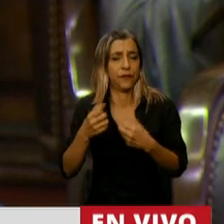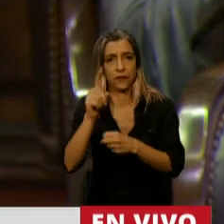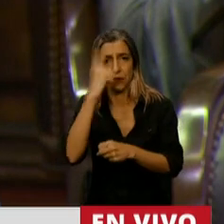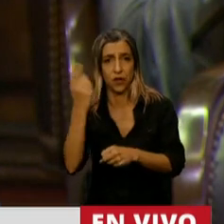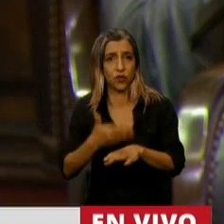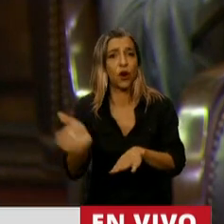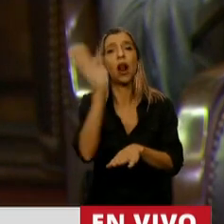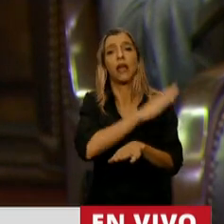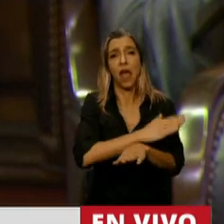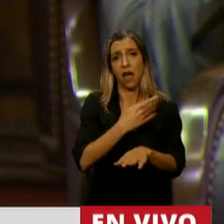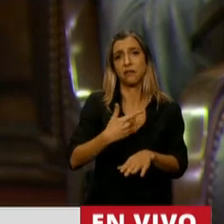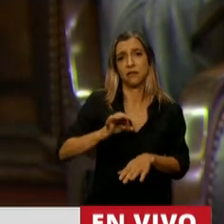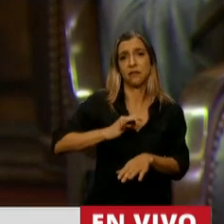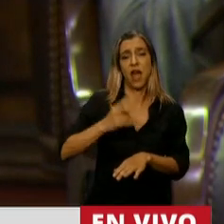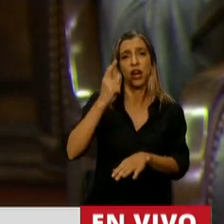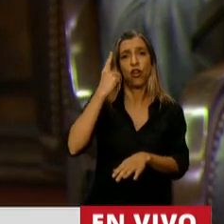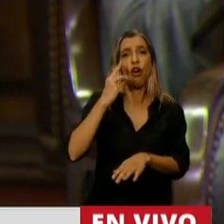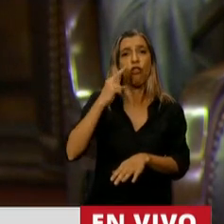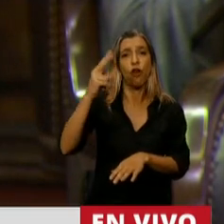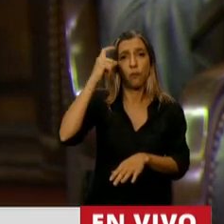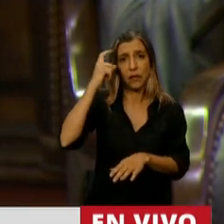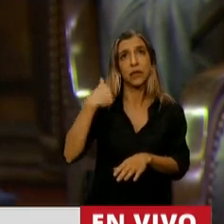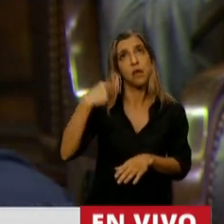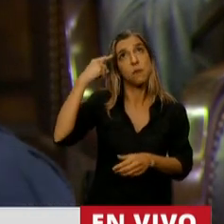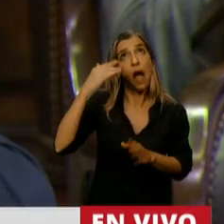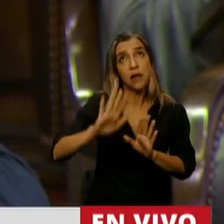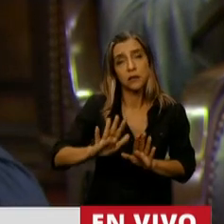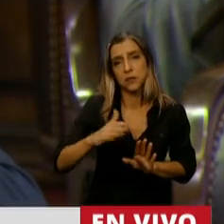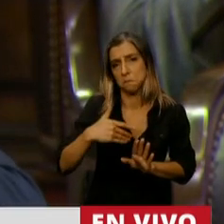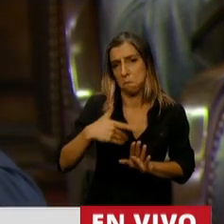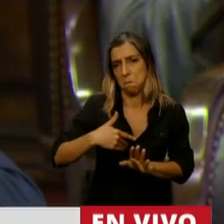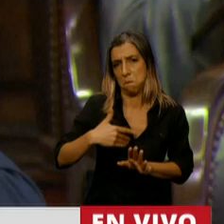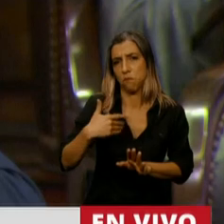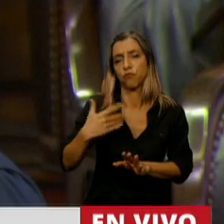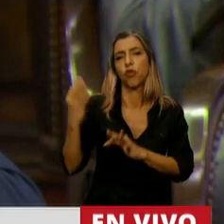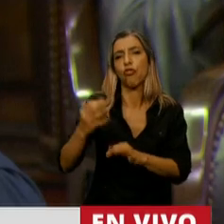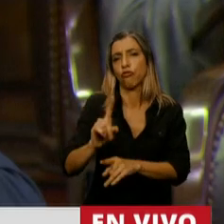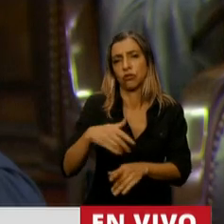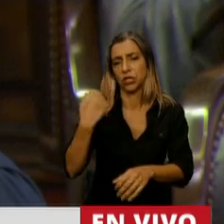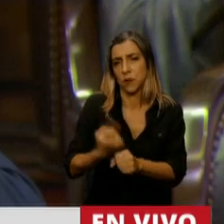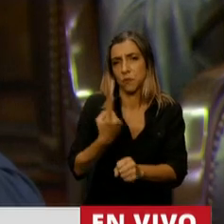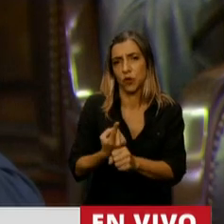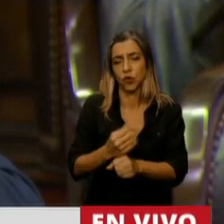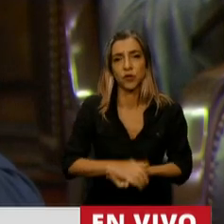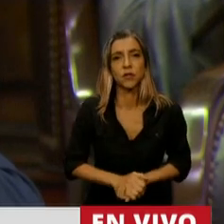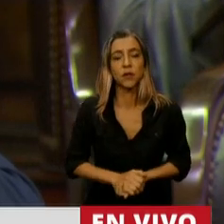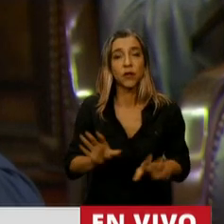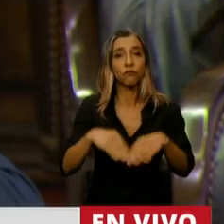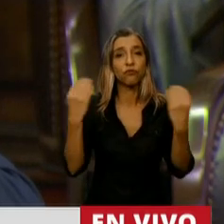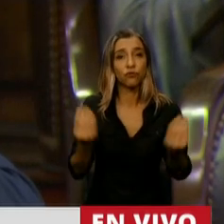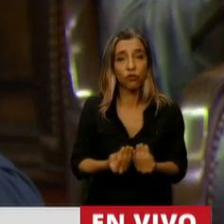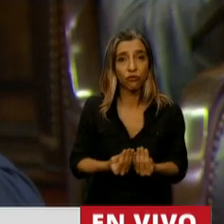en el año 2010 en 1929 páginas del presupuesto